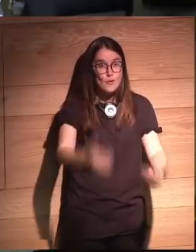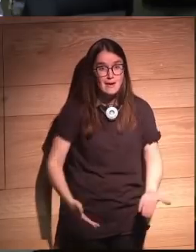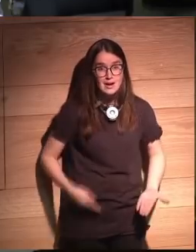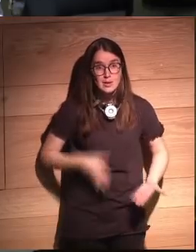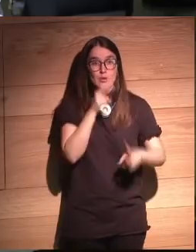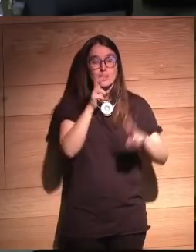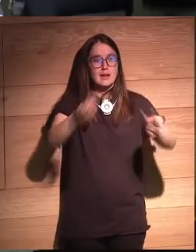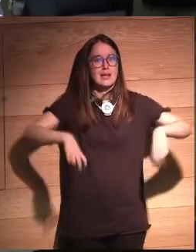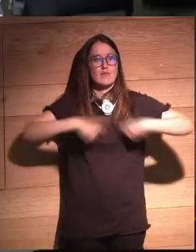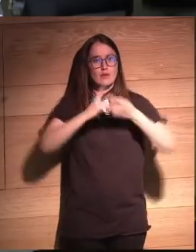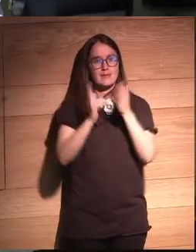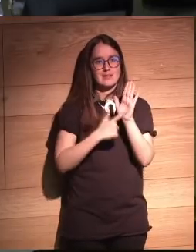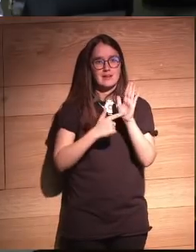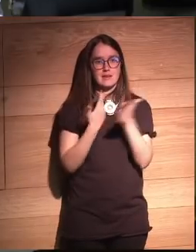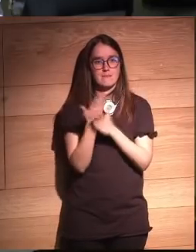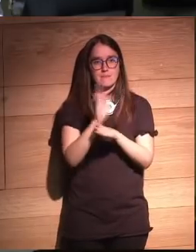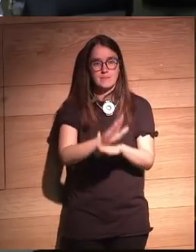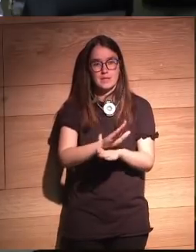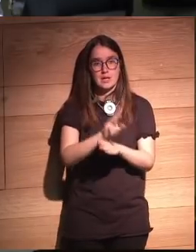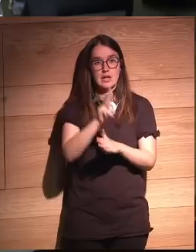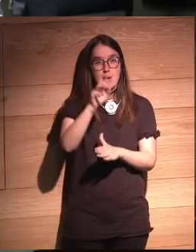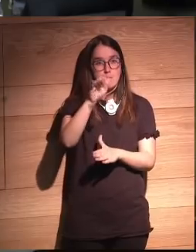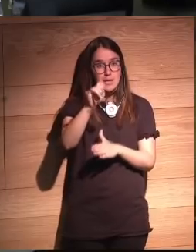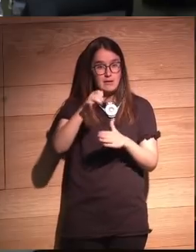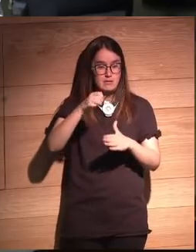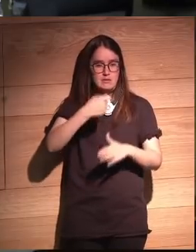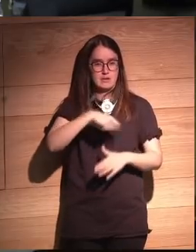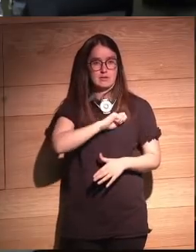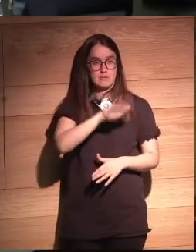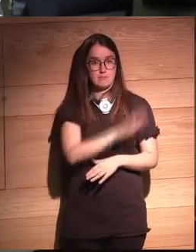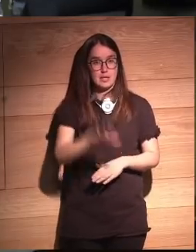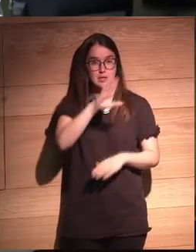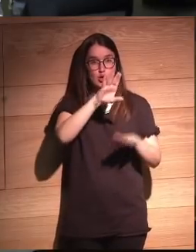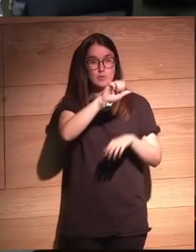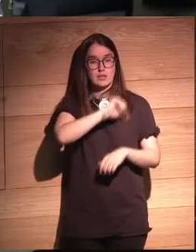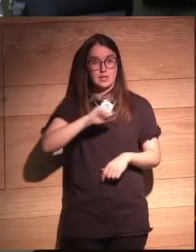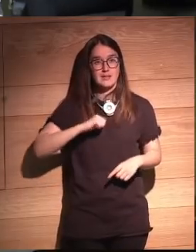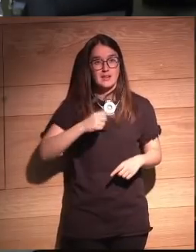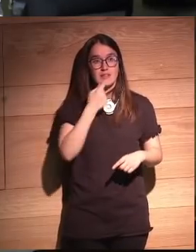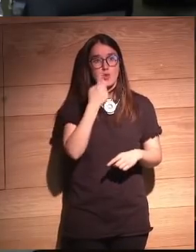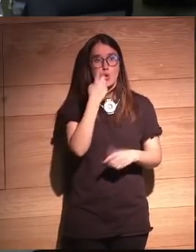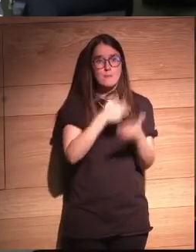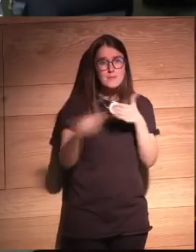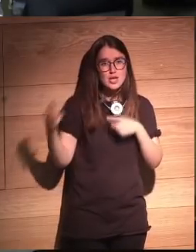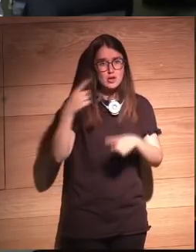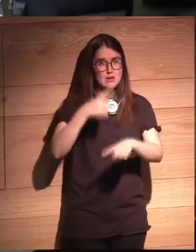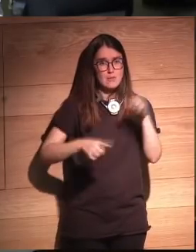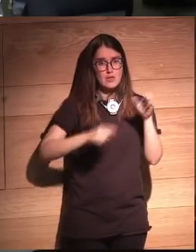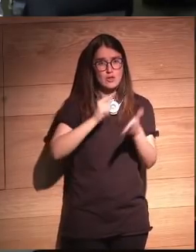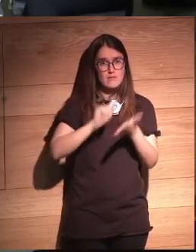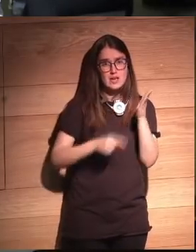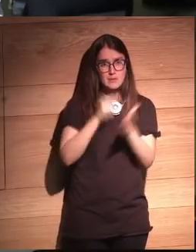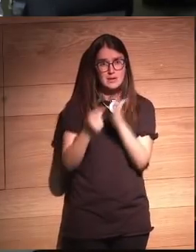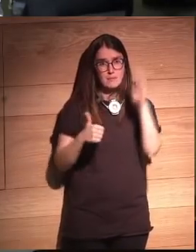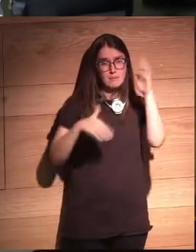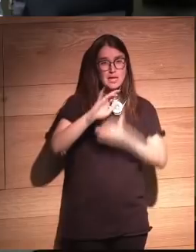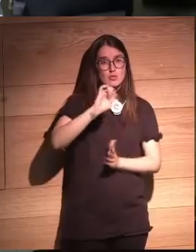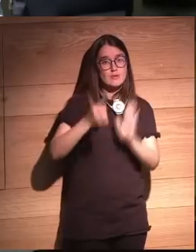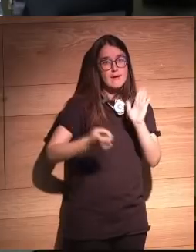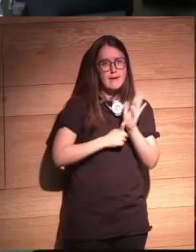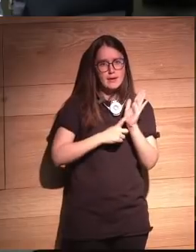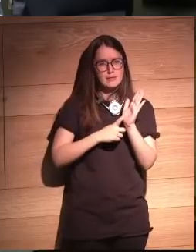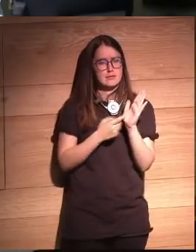las reformas legislativas que ha propuesto la PA a nivel estatal y a nivel autonómico han contado a nivel estatal casi 1,5 millones de firmas. Se trata de leyes que han contado con